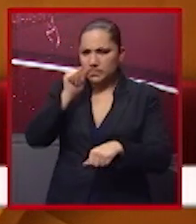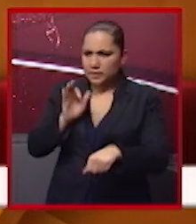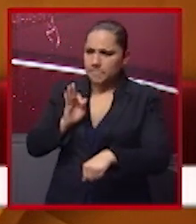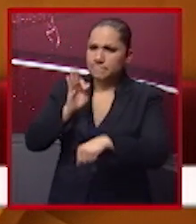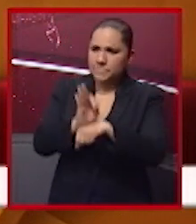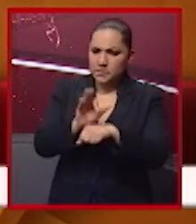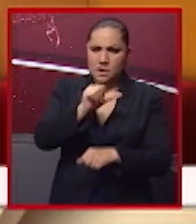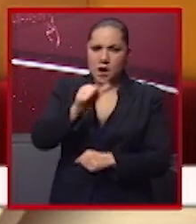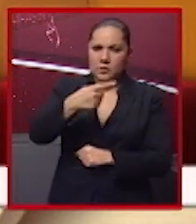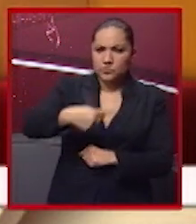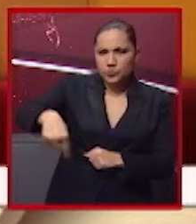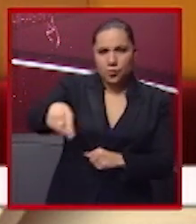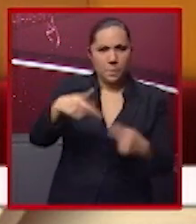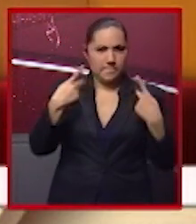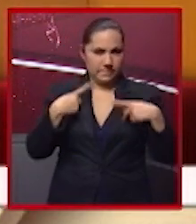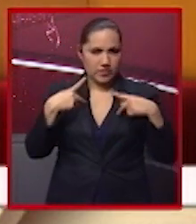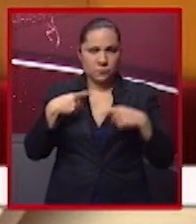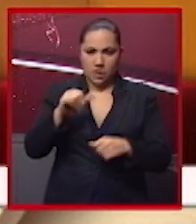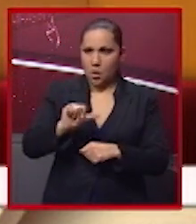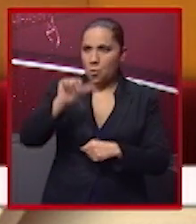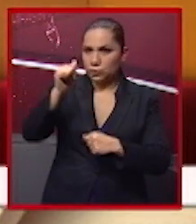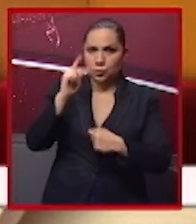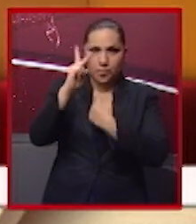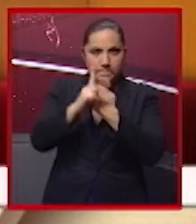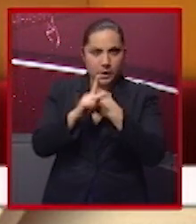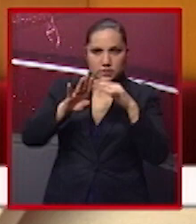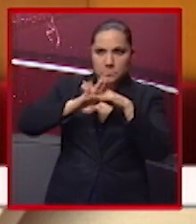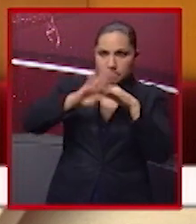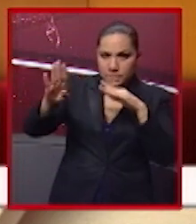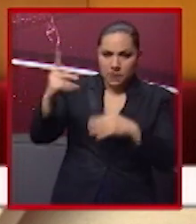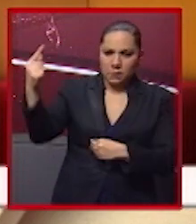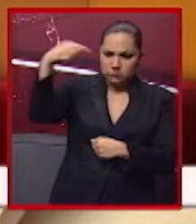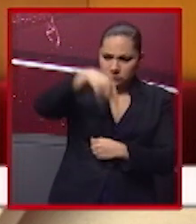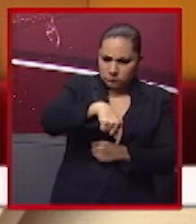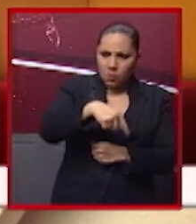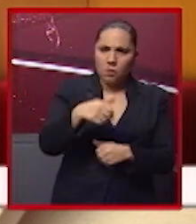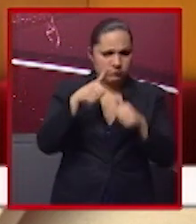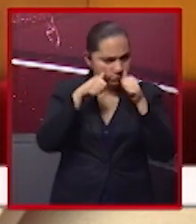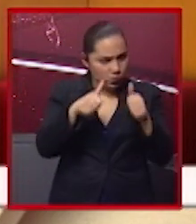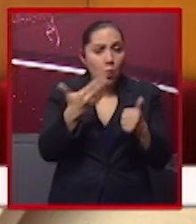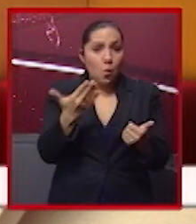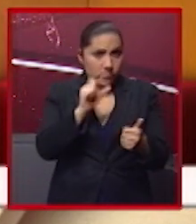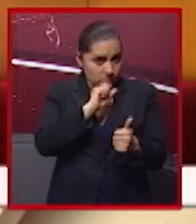así como por quienes se encuentran en la nación norteamericana.